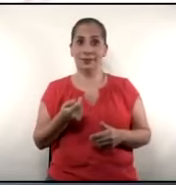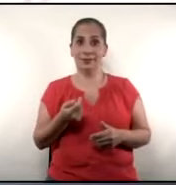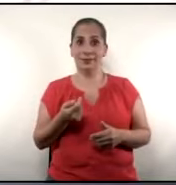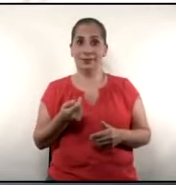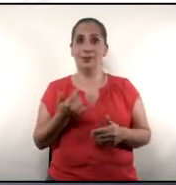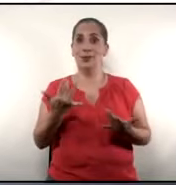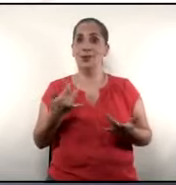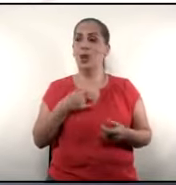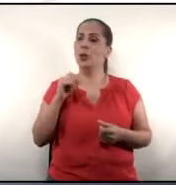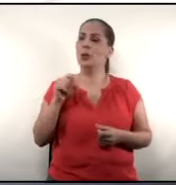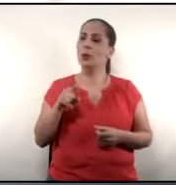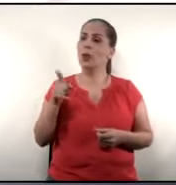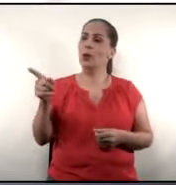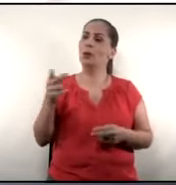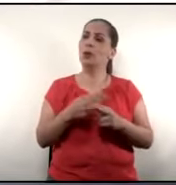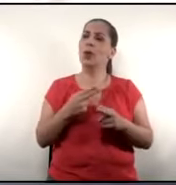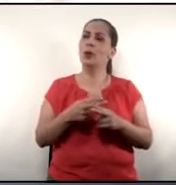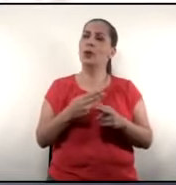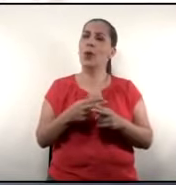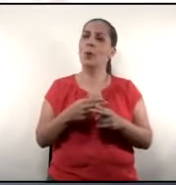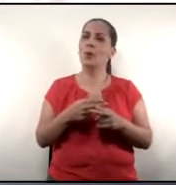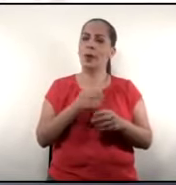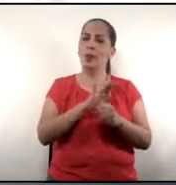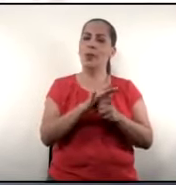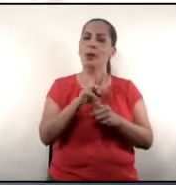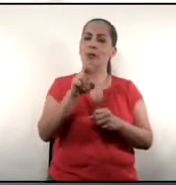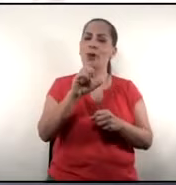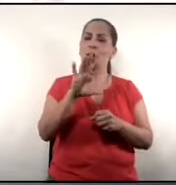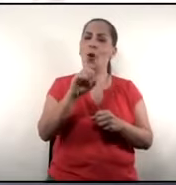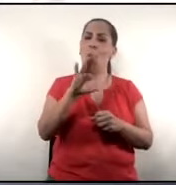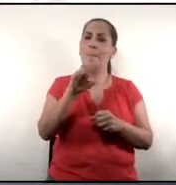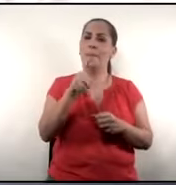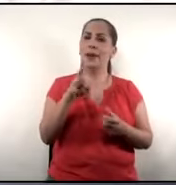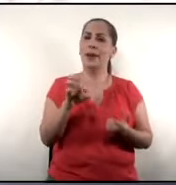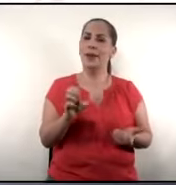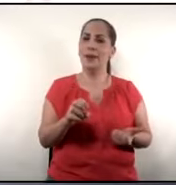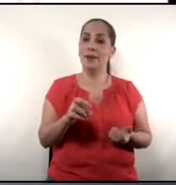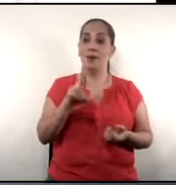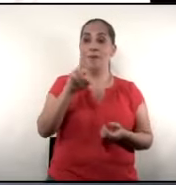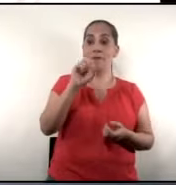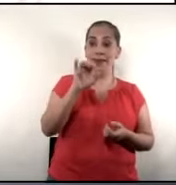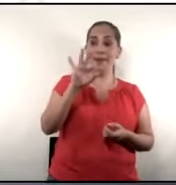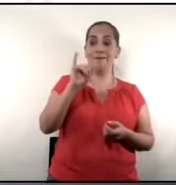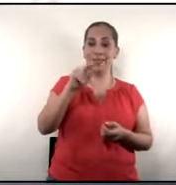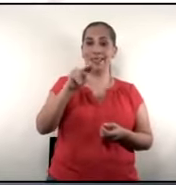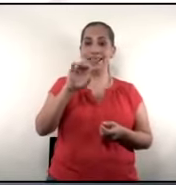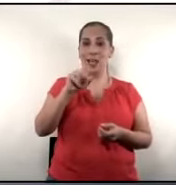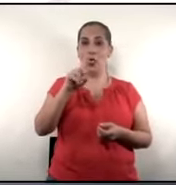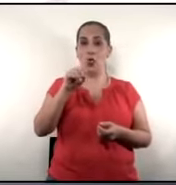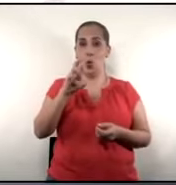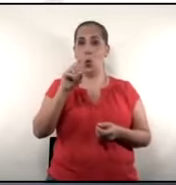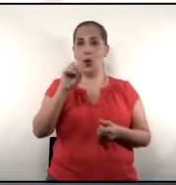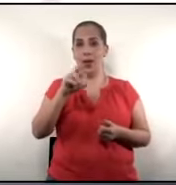Déjeme preguntarle cuál es el nombre completo de Recope. Refinadora de Costa Rica. Ok. Refinadora costarricense de petróleo.